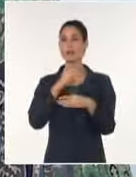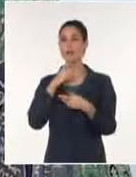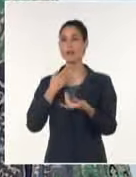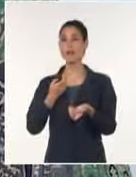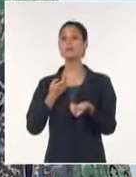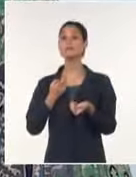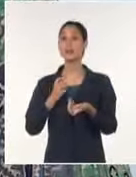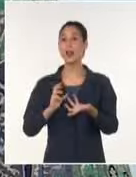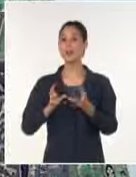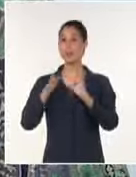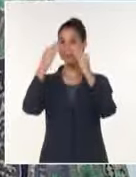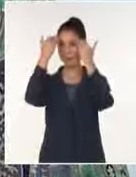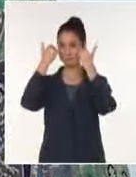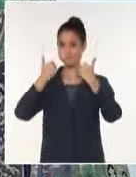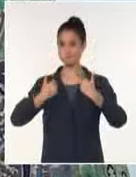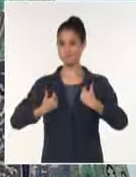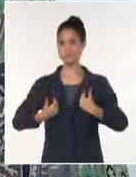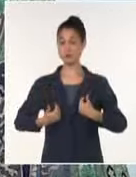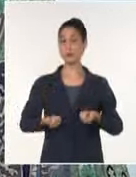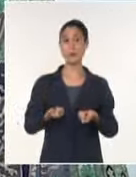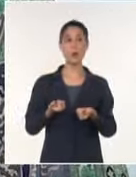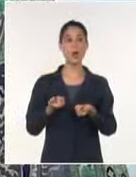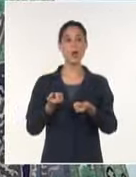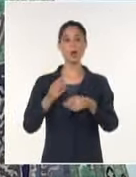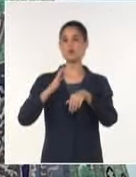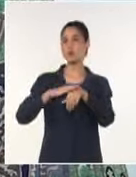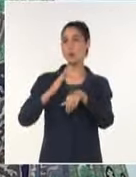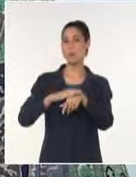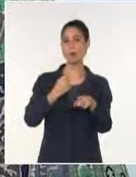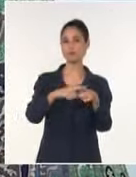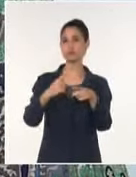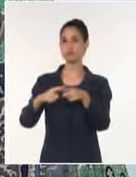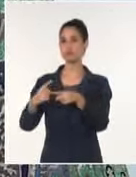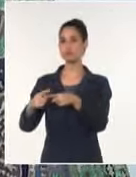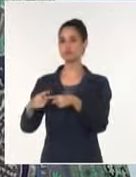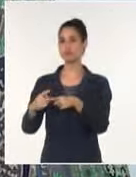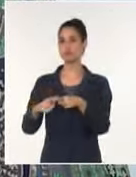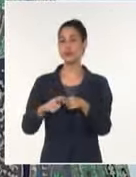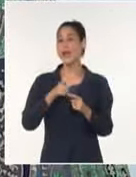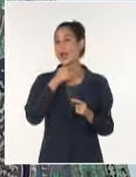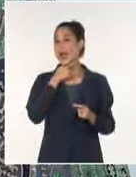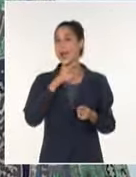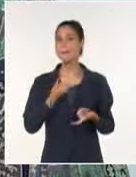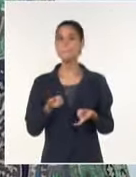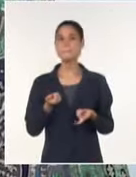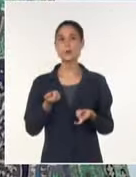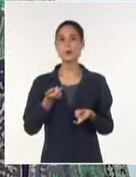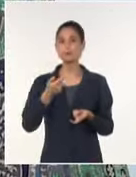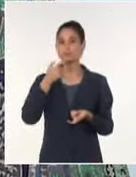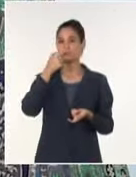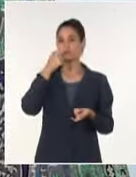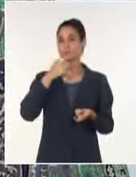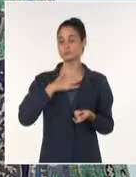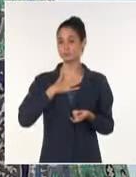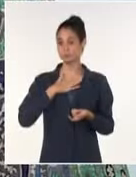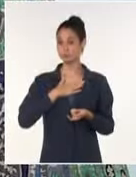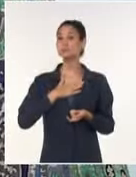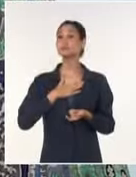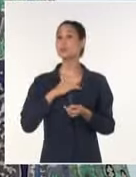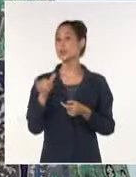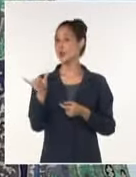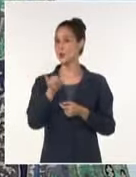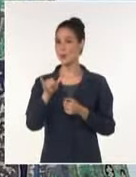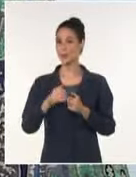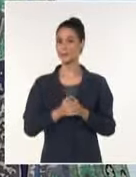neurológicos que puede causar. Y se habla de una meningitis aséptica. Hay reportes de